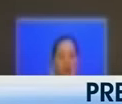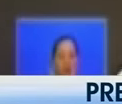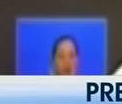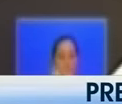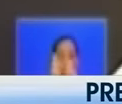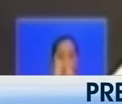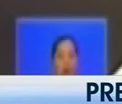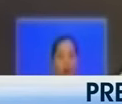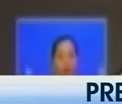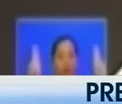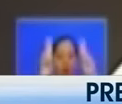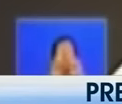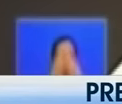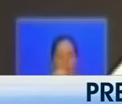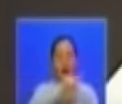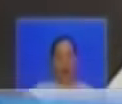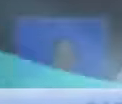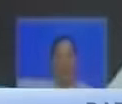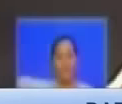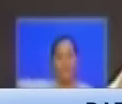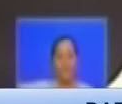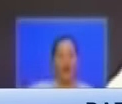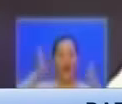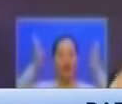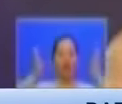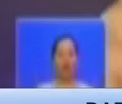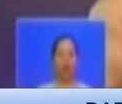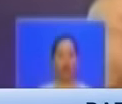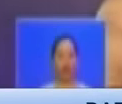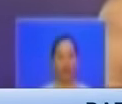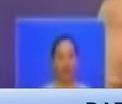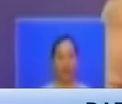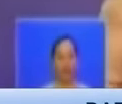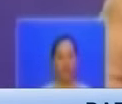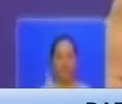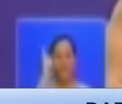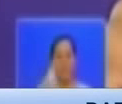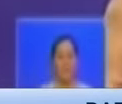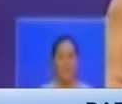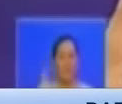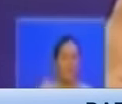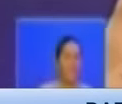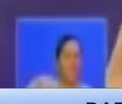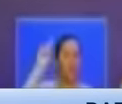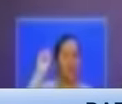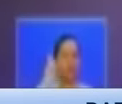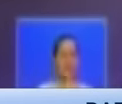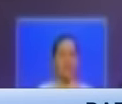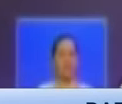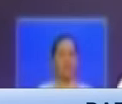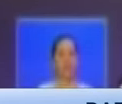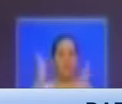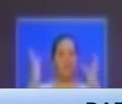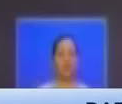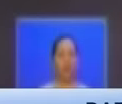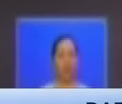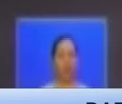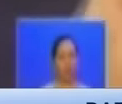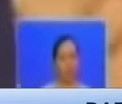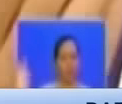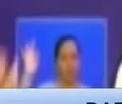de 1,000,000,000 de discapacitados, y como otros ciudadanos del mundo, poquísimos, que han tenido ese alto honor,